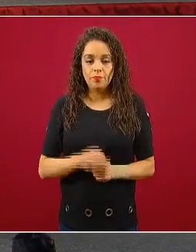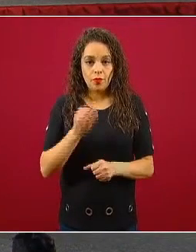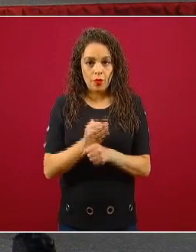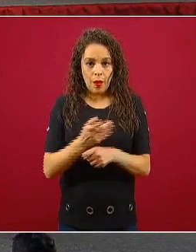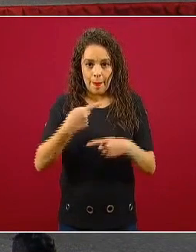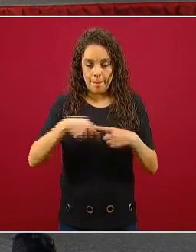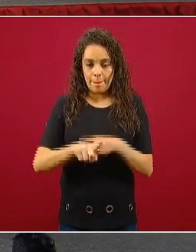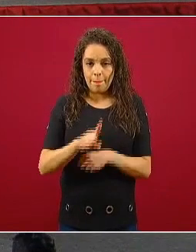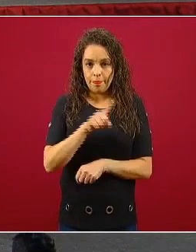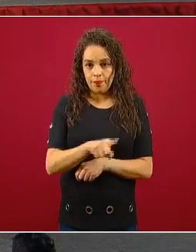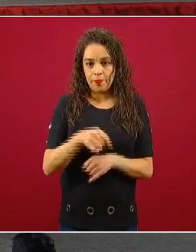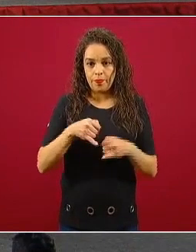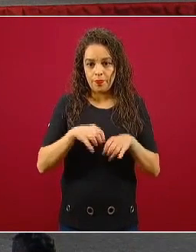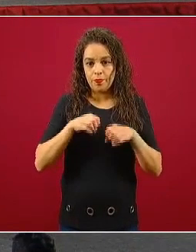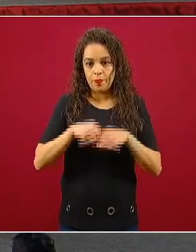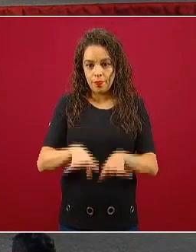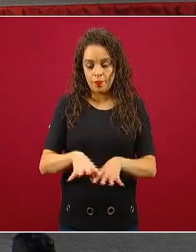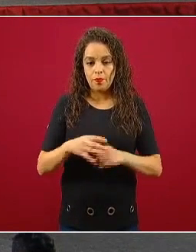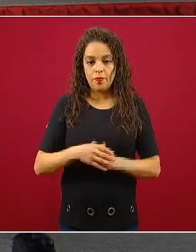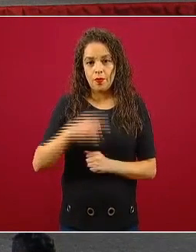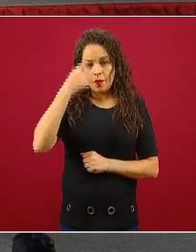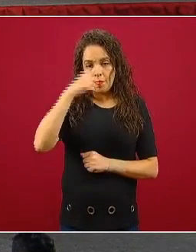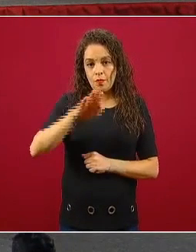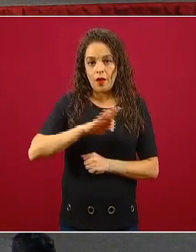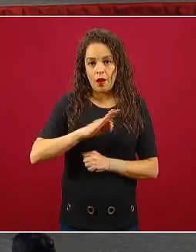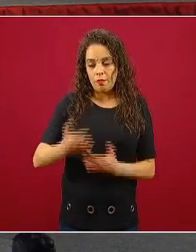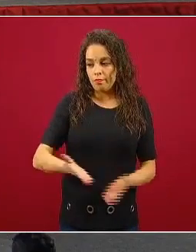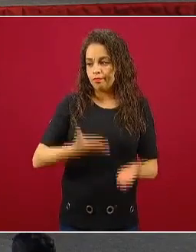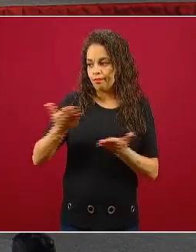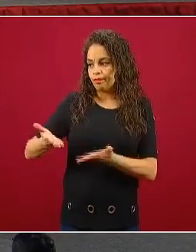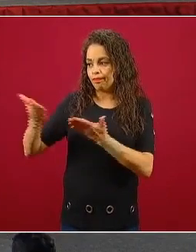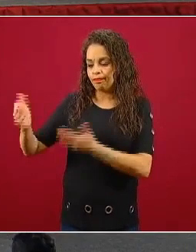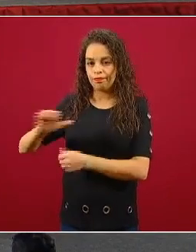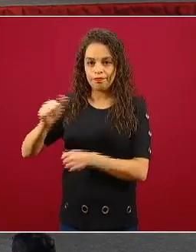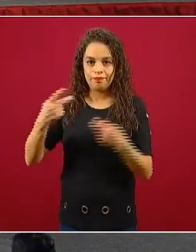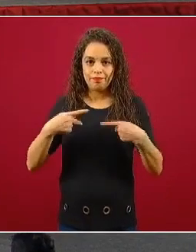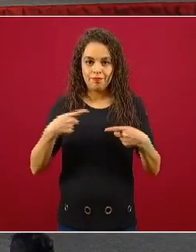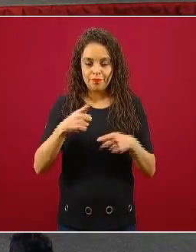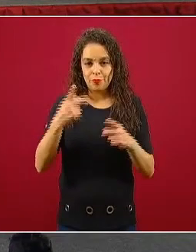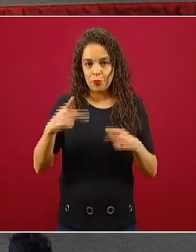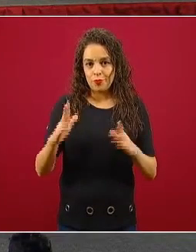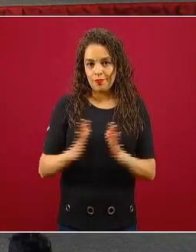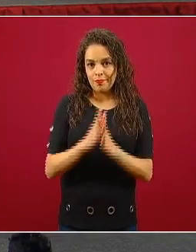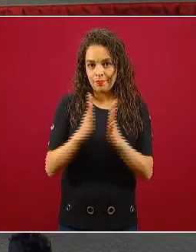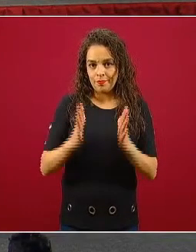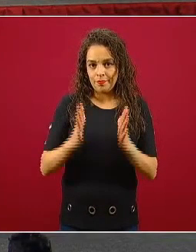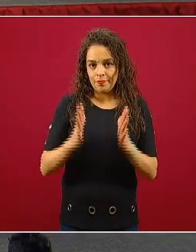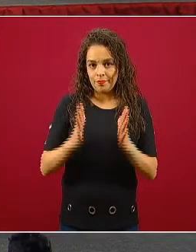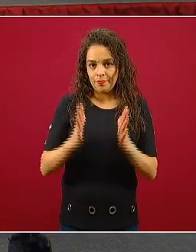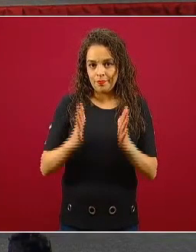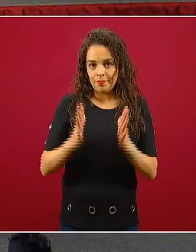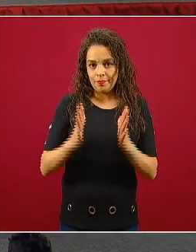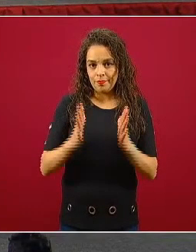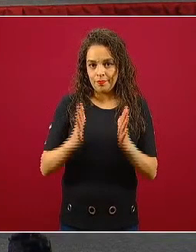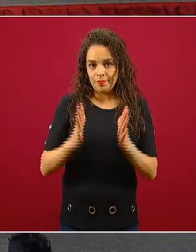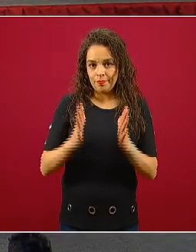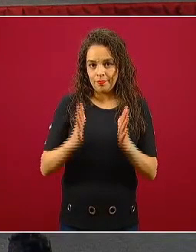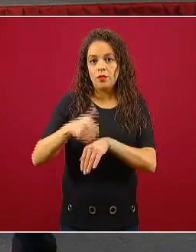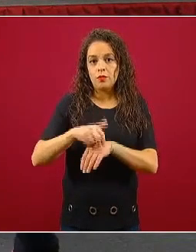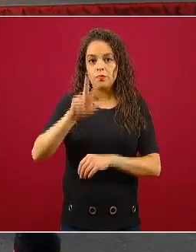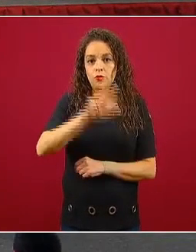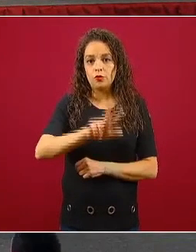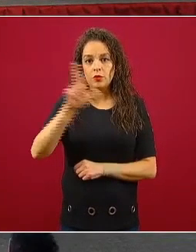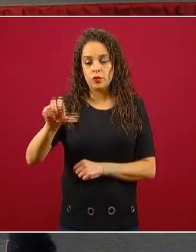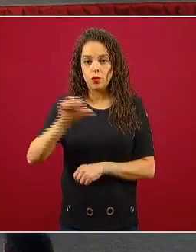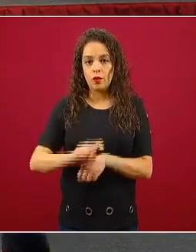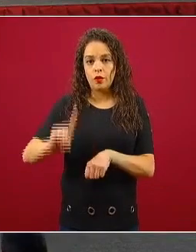informe ejecutivo para poder dar tiempo a todas las participaciones. Estamos en la conferencia vespertina número 88 y en el